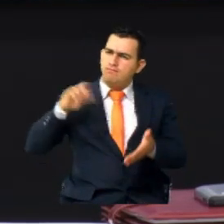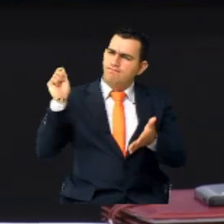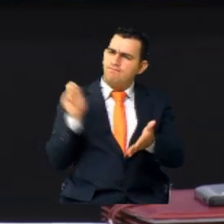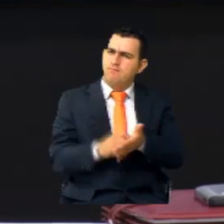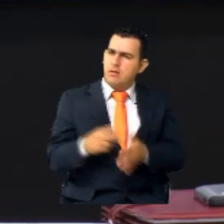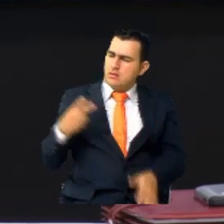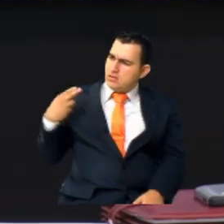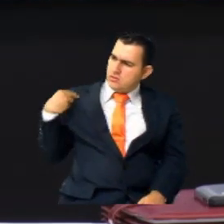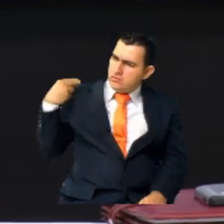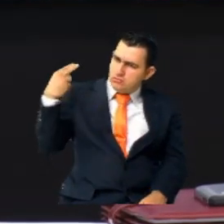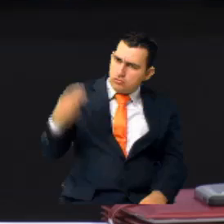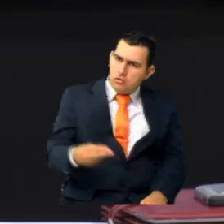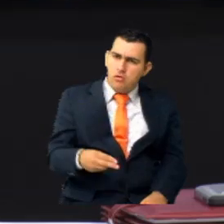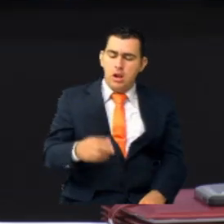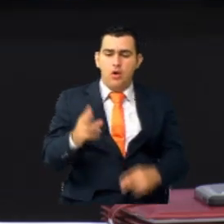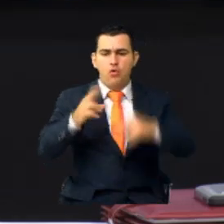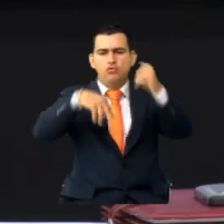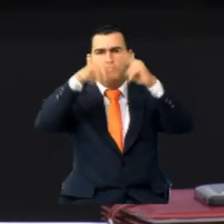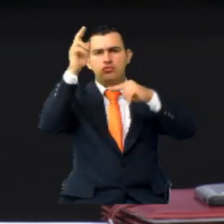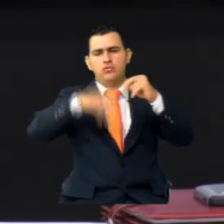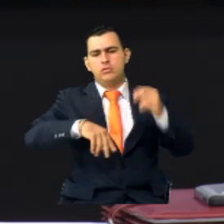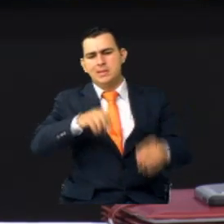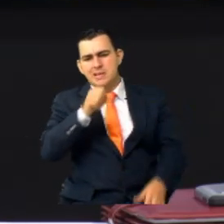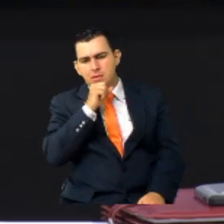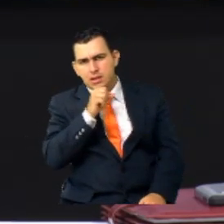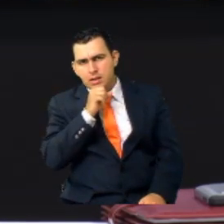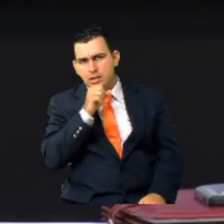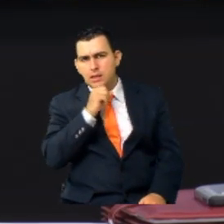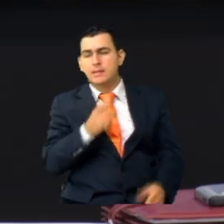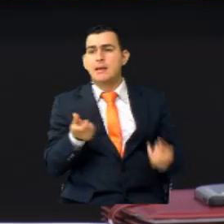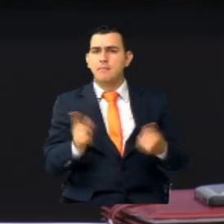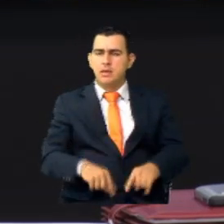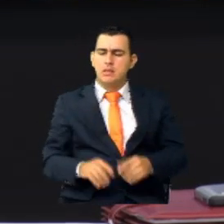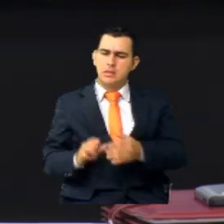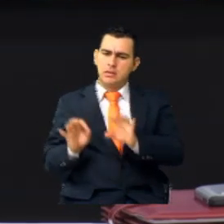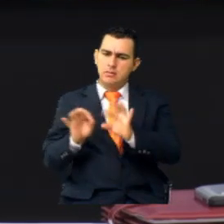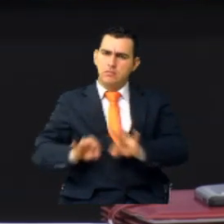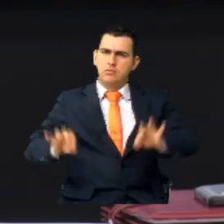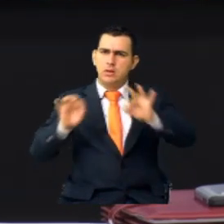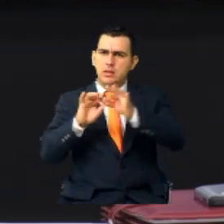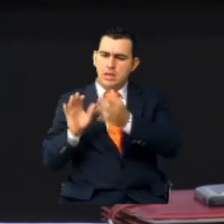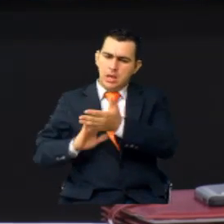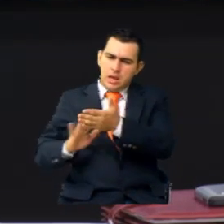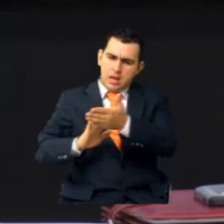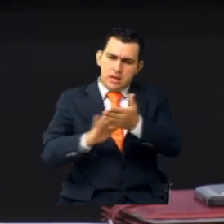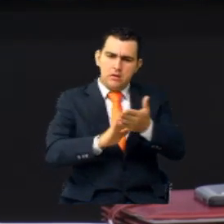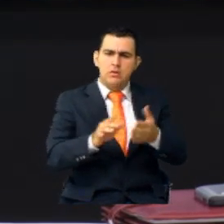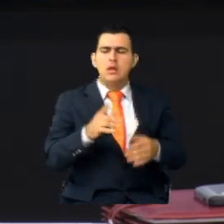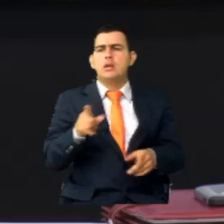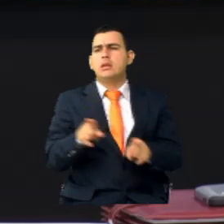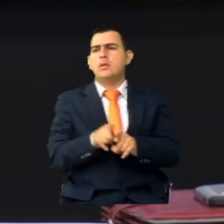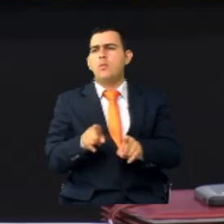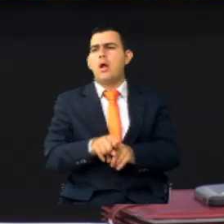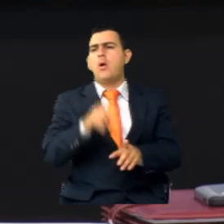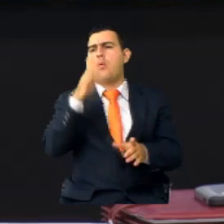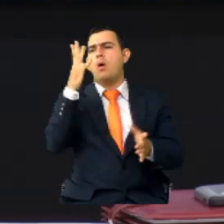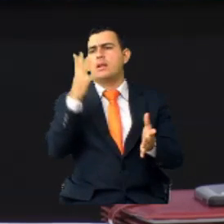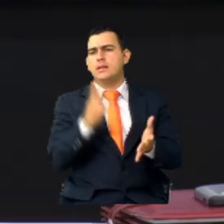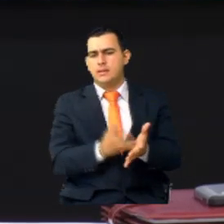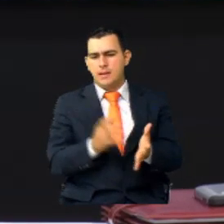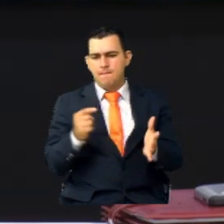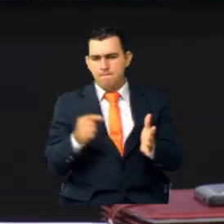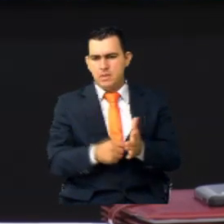construcción de vivienda nueva y el mejoramiento de vivienda, porque vamos a adjudicar más de 40 mil millones de pesos con recursos propios a